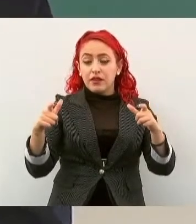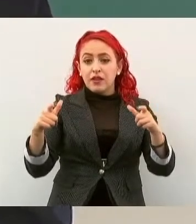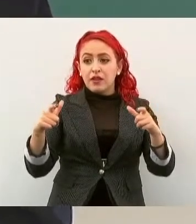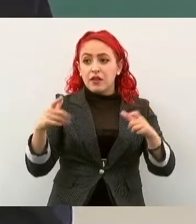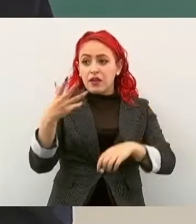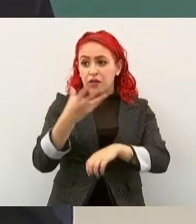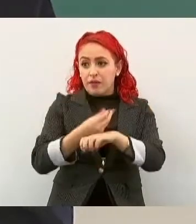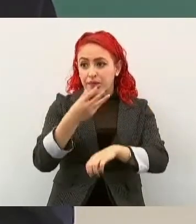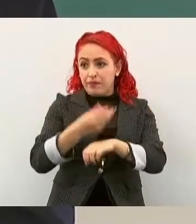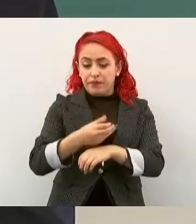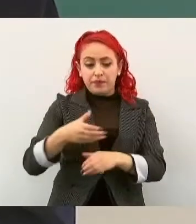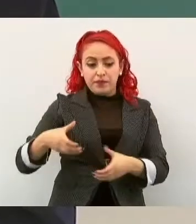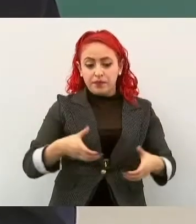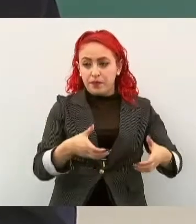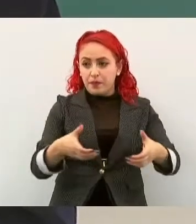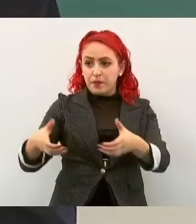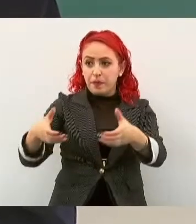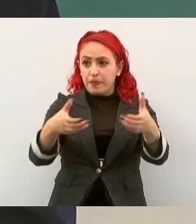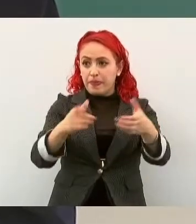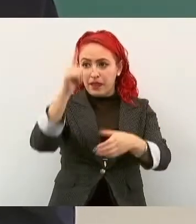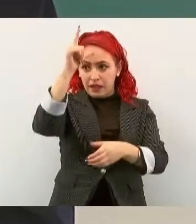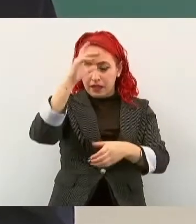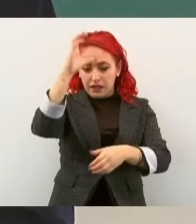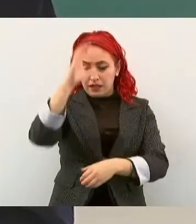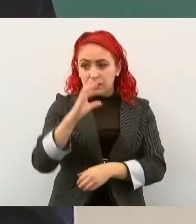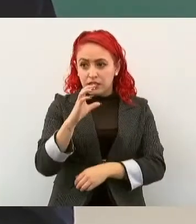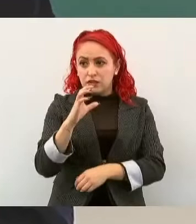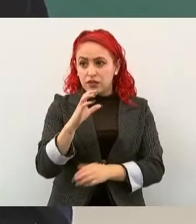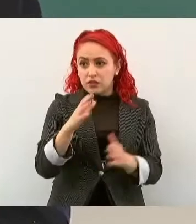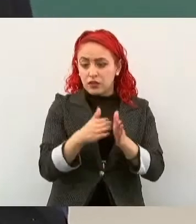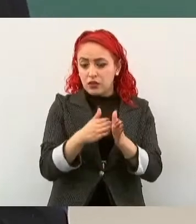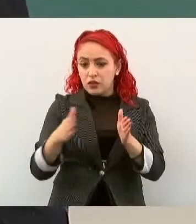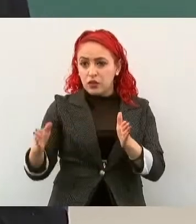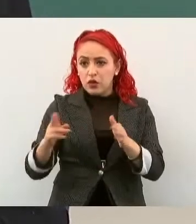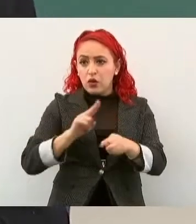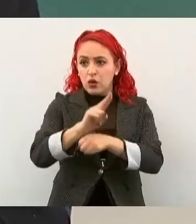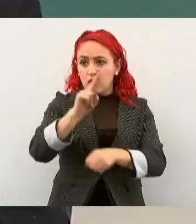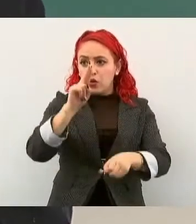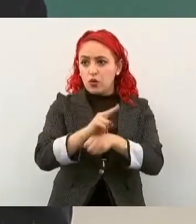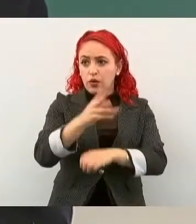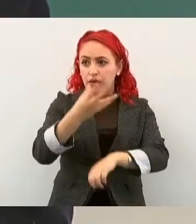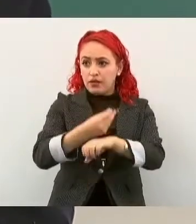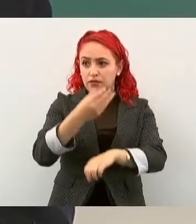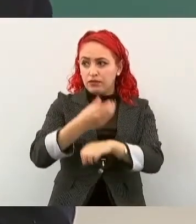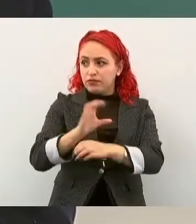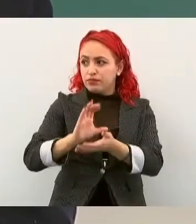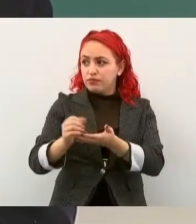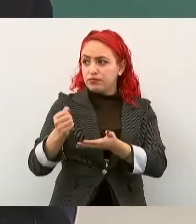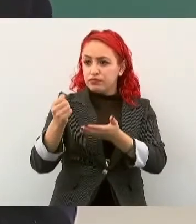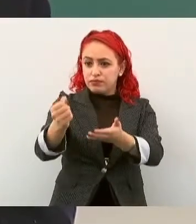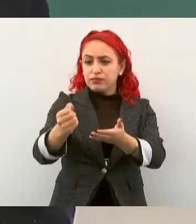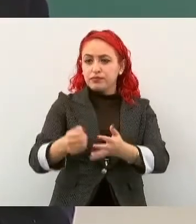carretera que va a Lázaro Cárdenas desde Uruapan.